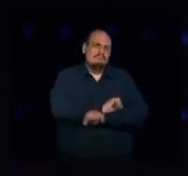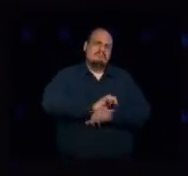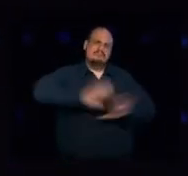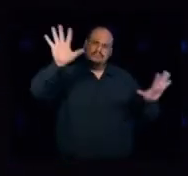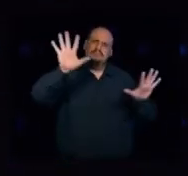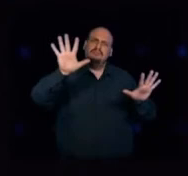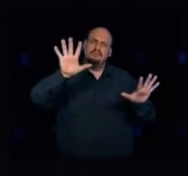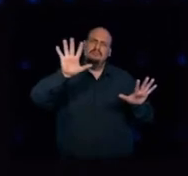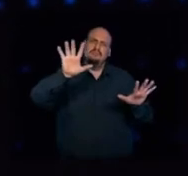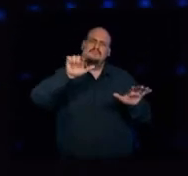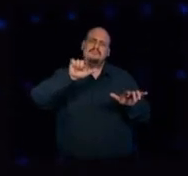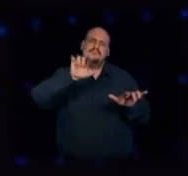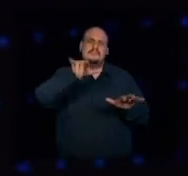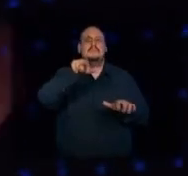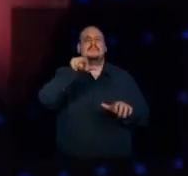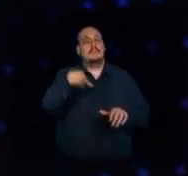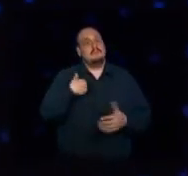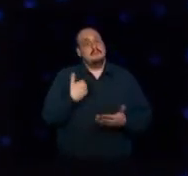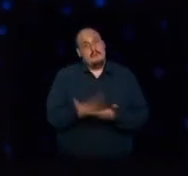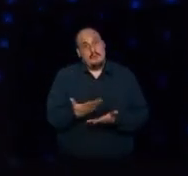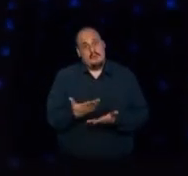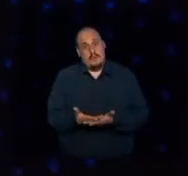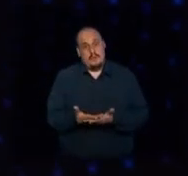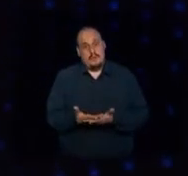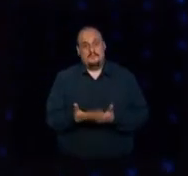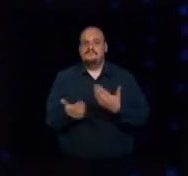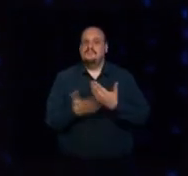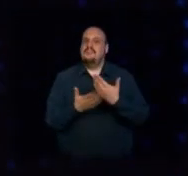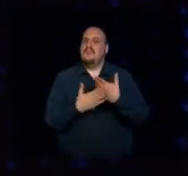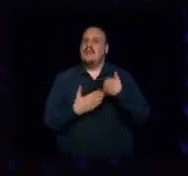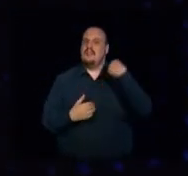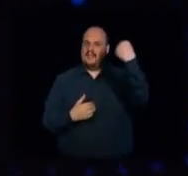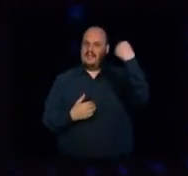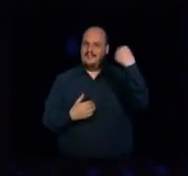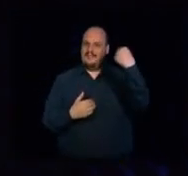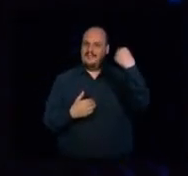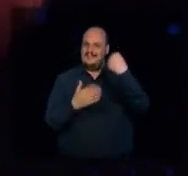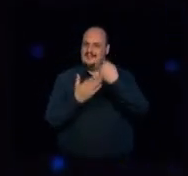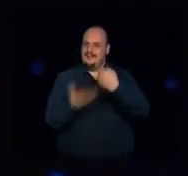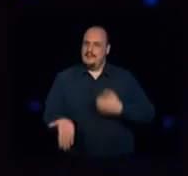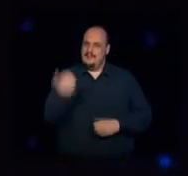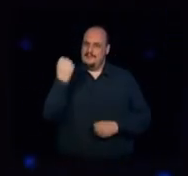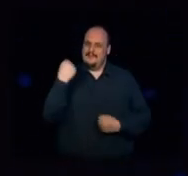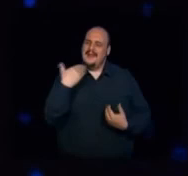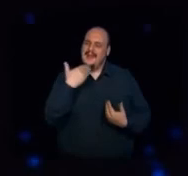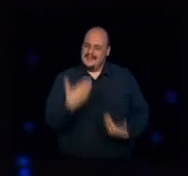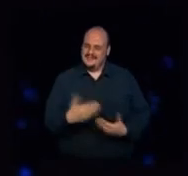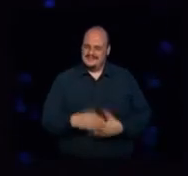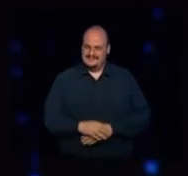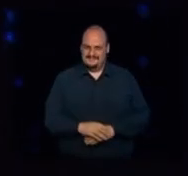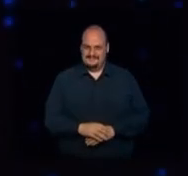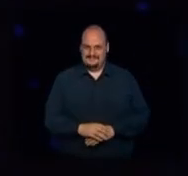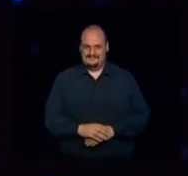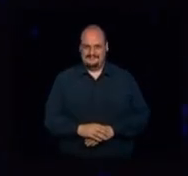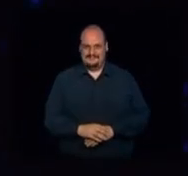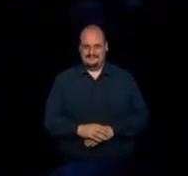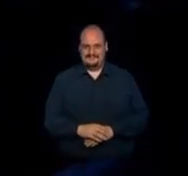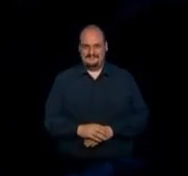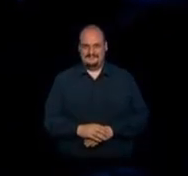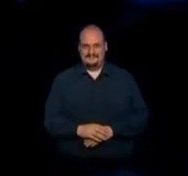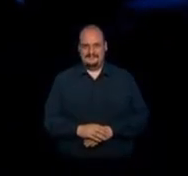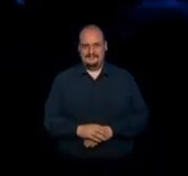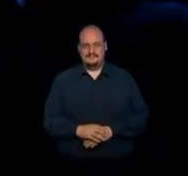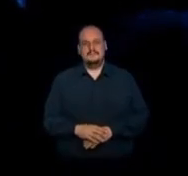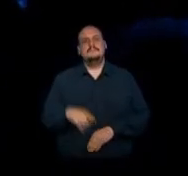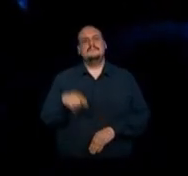a cada lugar y te propongo algo levanta la izquierda levantemos la izquierda Muchas gracias Ahora